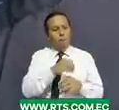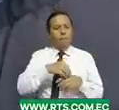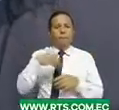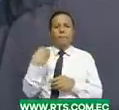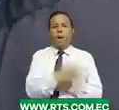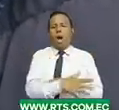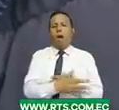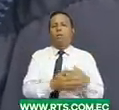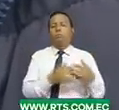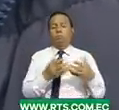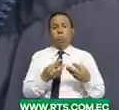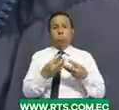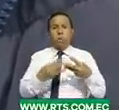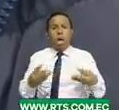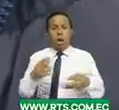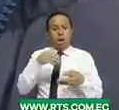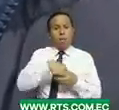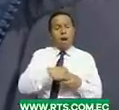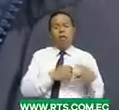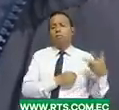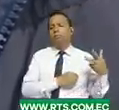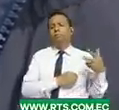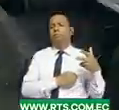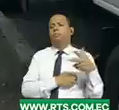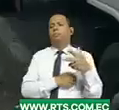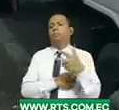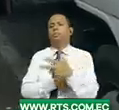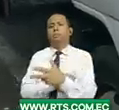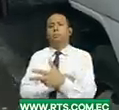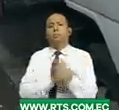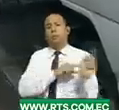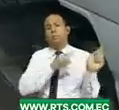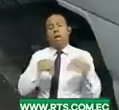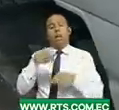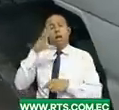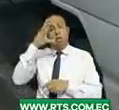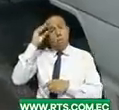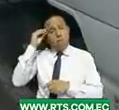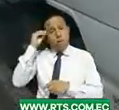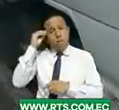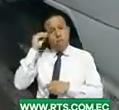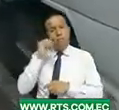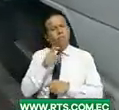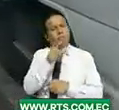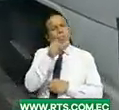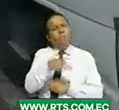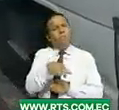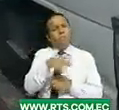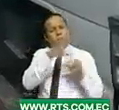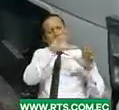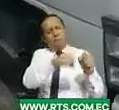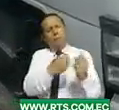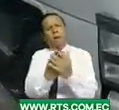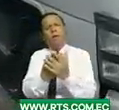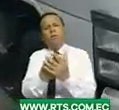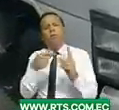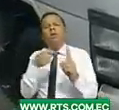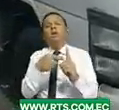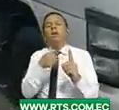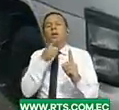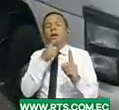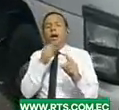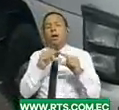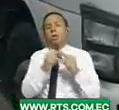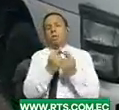material iba destinado para Macas. El hoy aprehendido formaría parte de una organización delictiva nacional y posee un largo